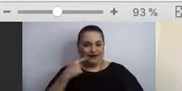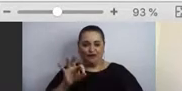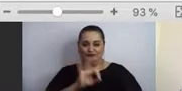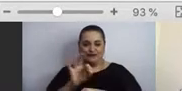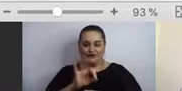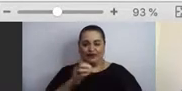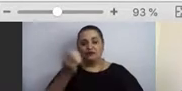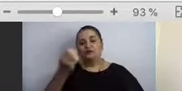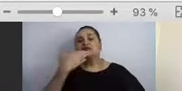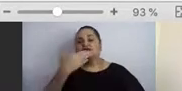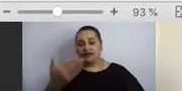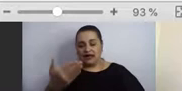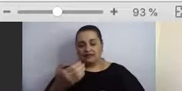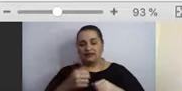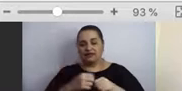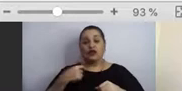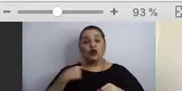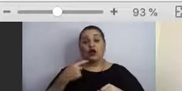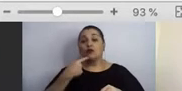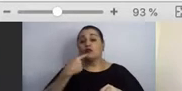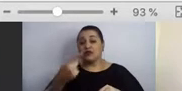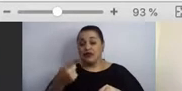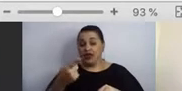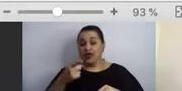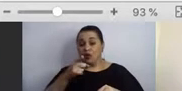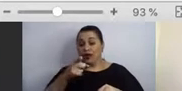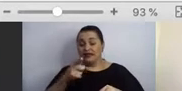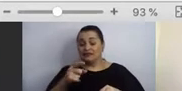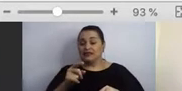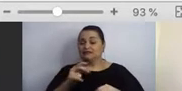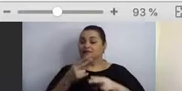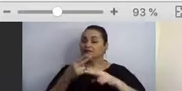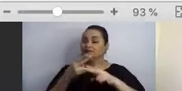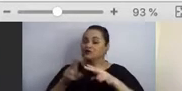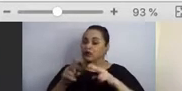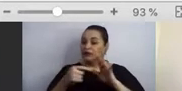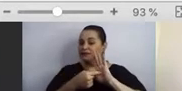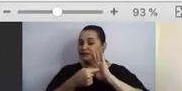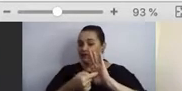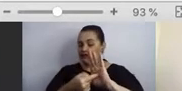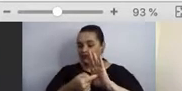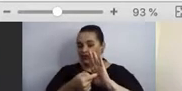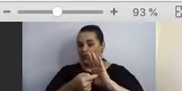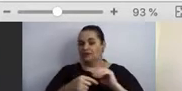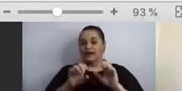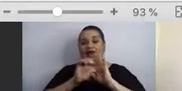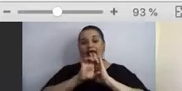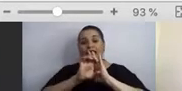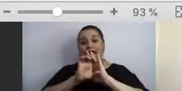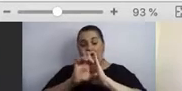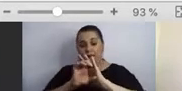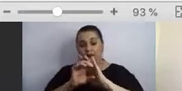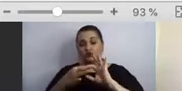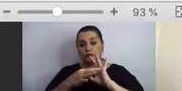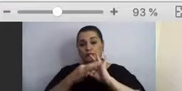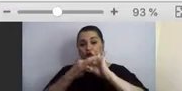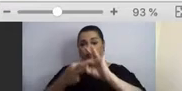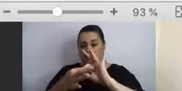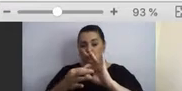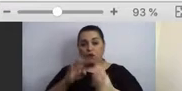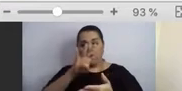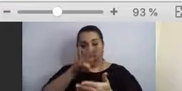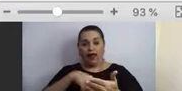muchísimas gracias. Bueno, como bien mencionaron, esta es una pequeña presentación sobre ejemplos de vinculación de agenda